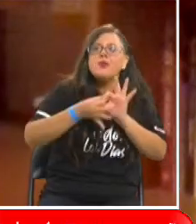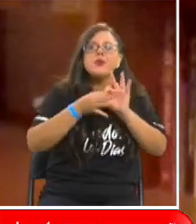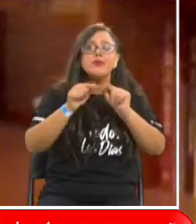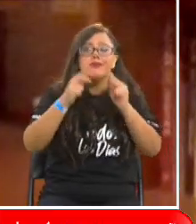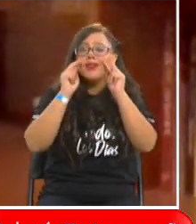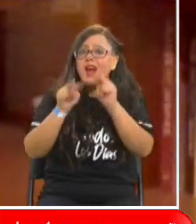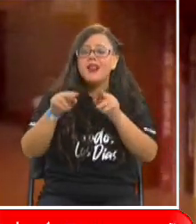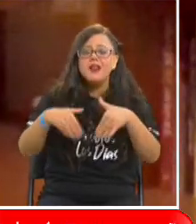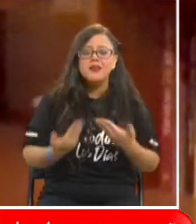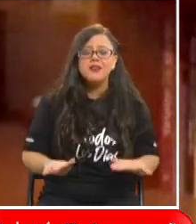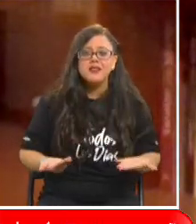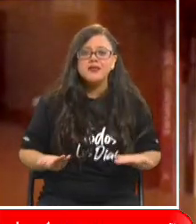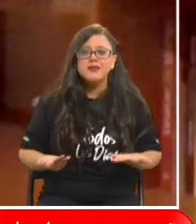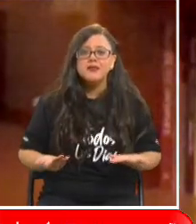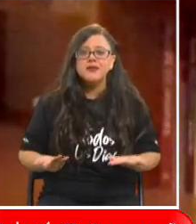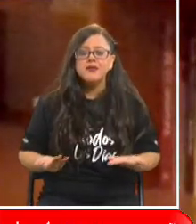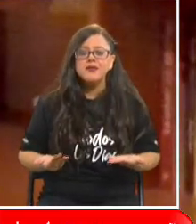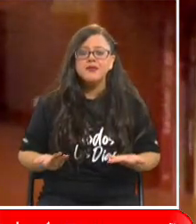viendo ahora.